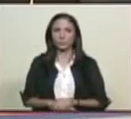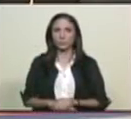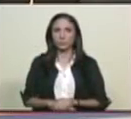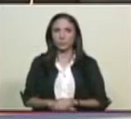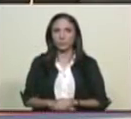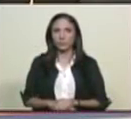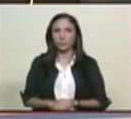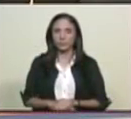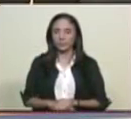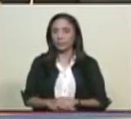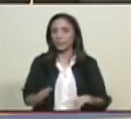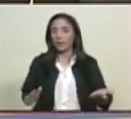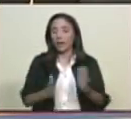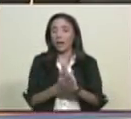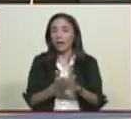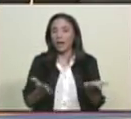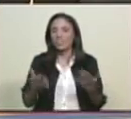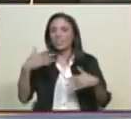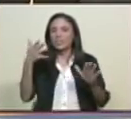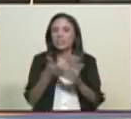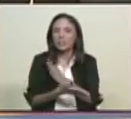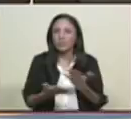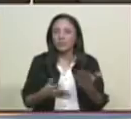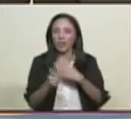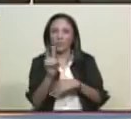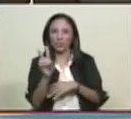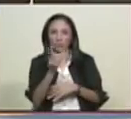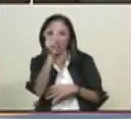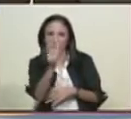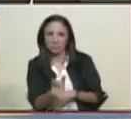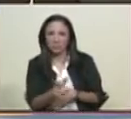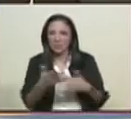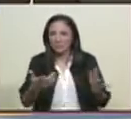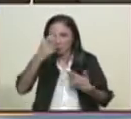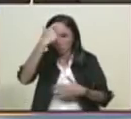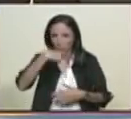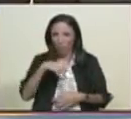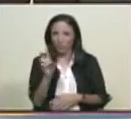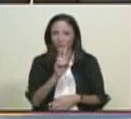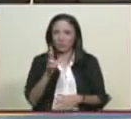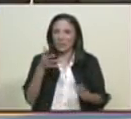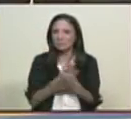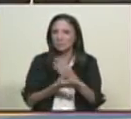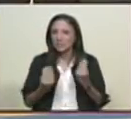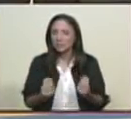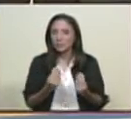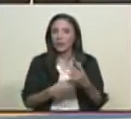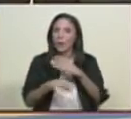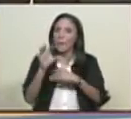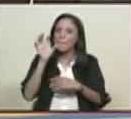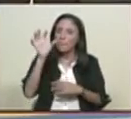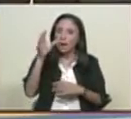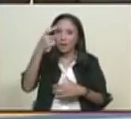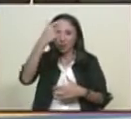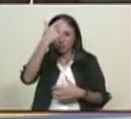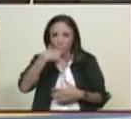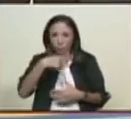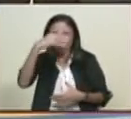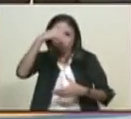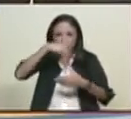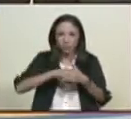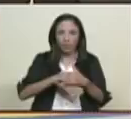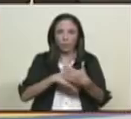somos en esencia, decirse venezolano, es decir, la patria de los republicanos, de las republicanas.